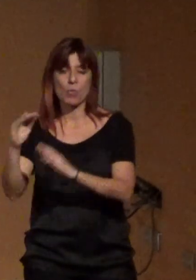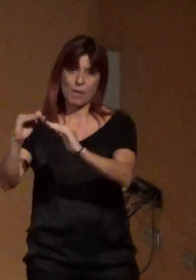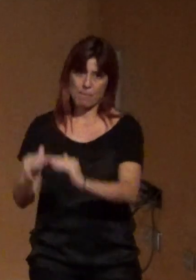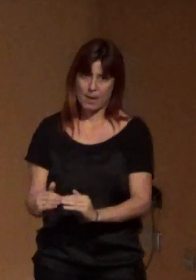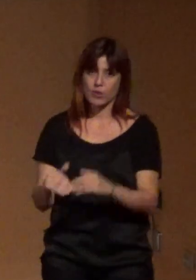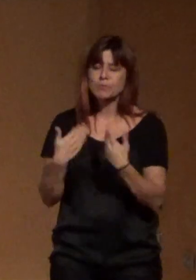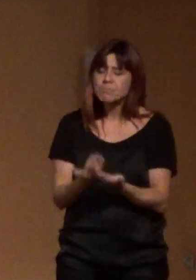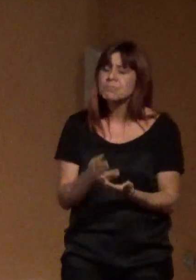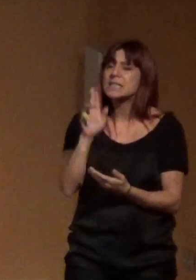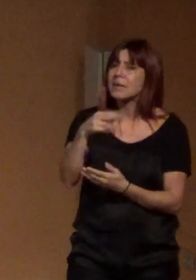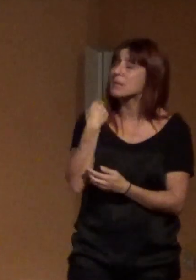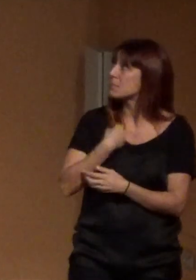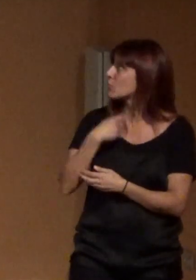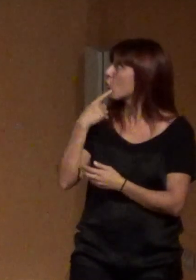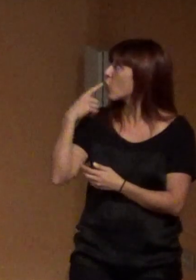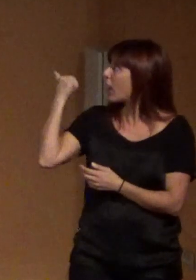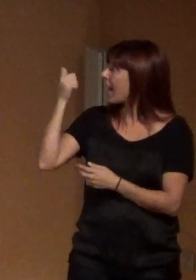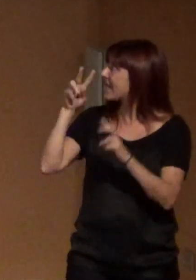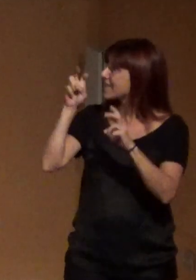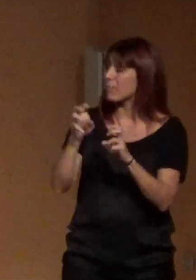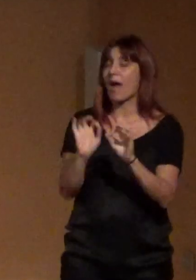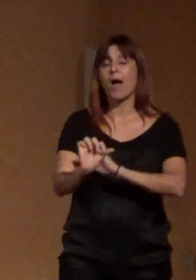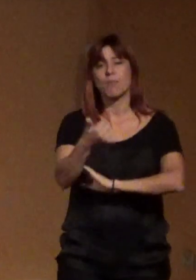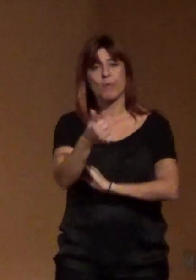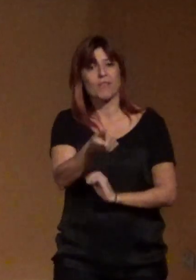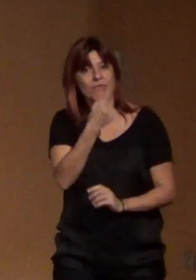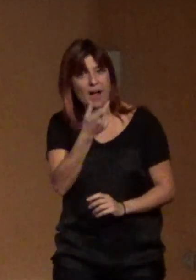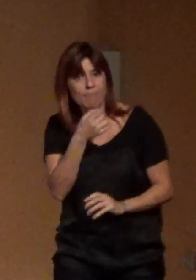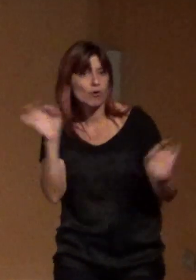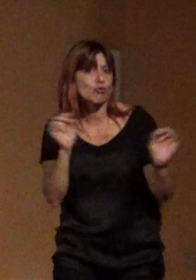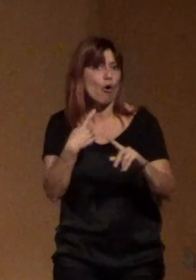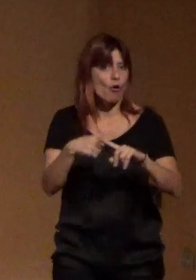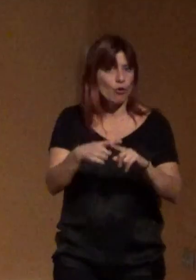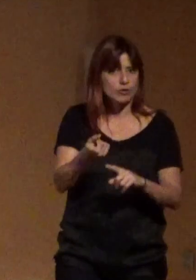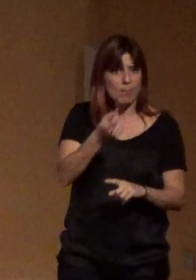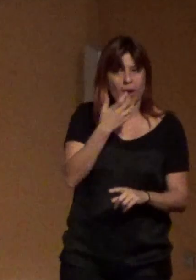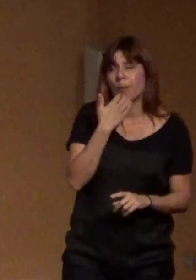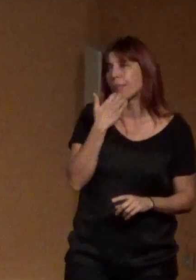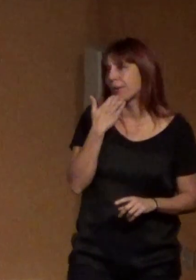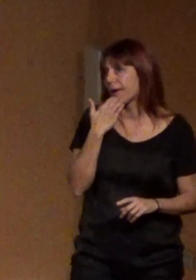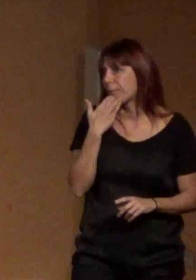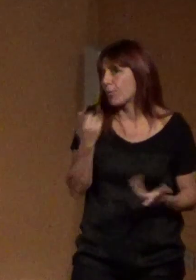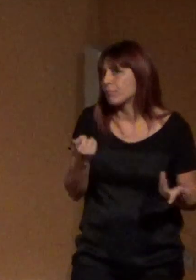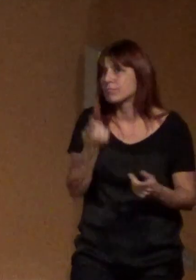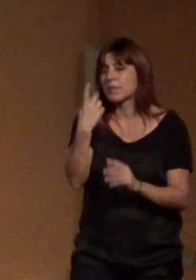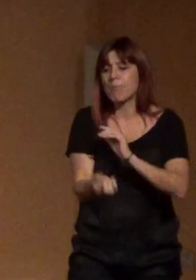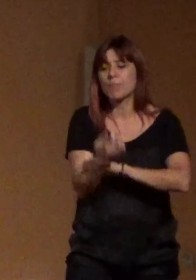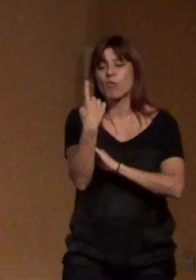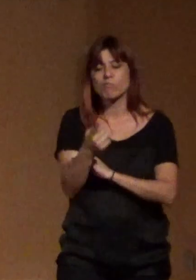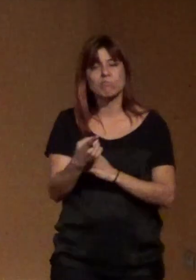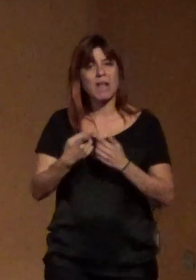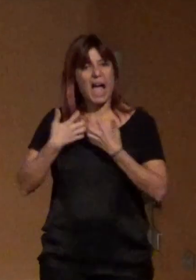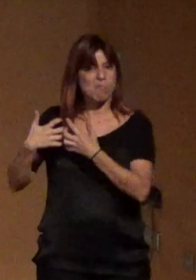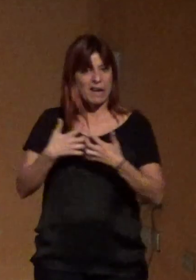FDA, que siempre está escrita para aprobar fármacos y para aprobar cosas, aprobó la comercialización de un aparato que es el NEVA